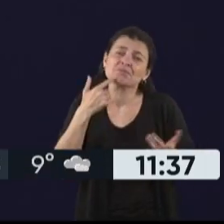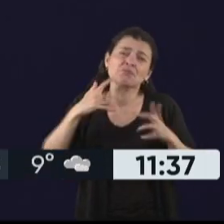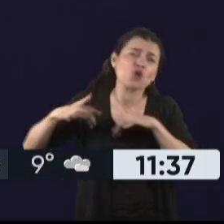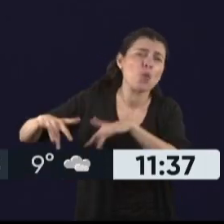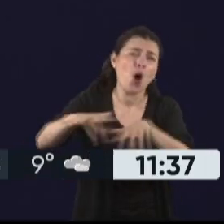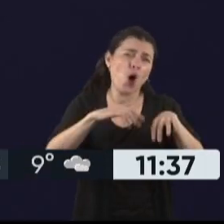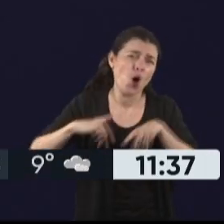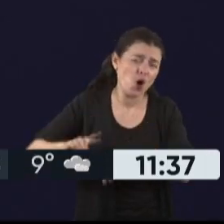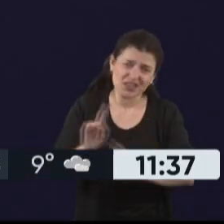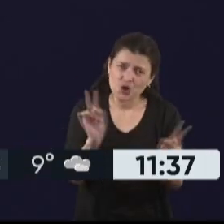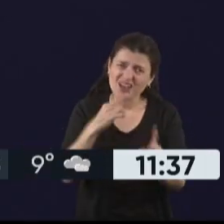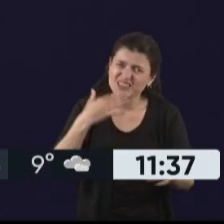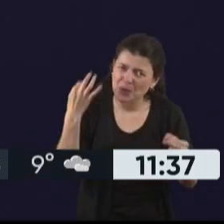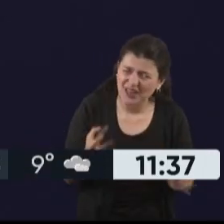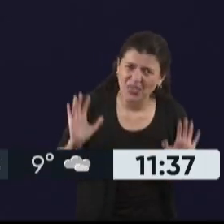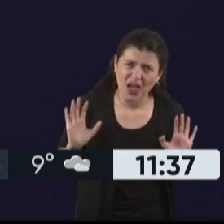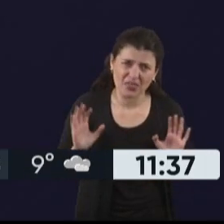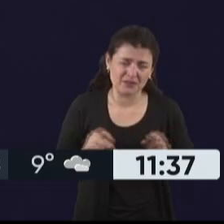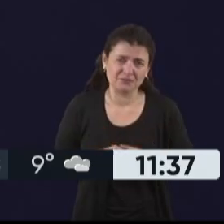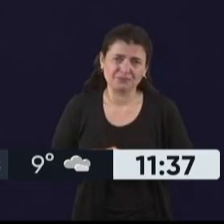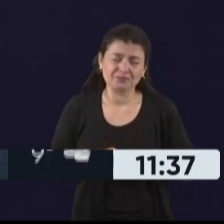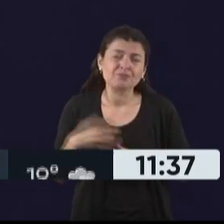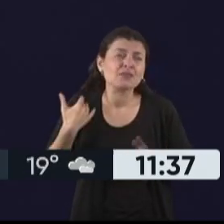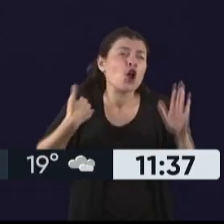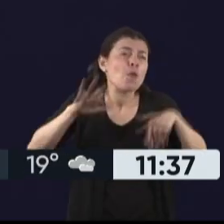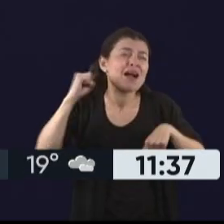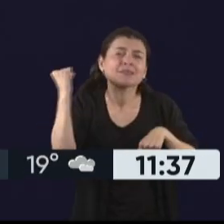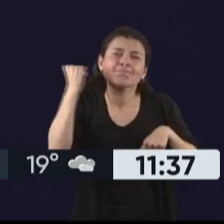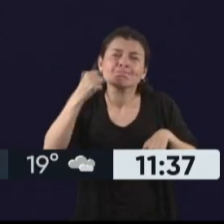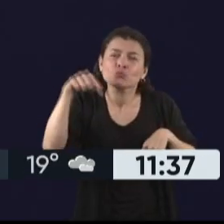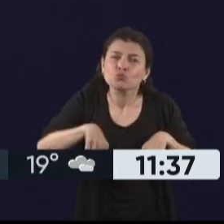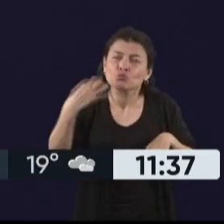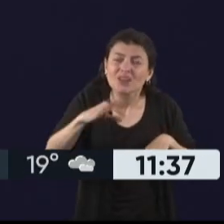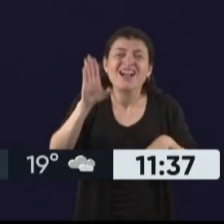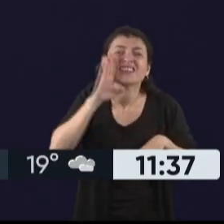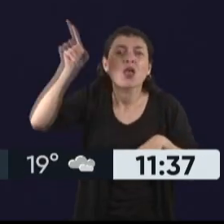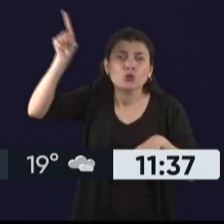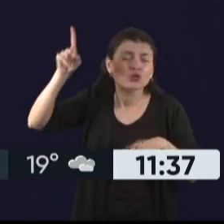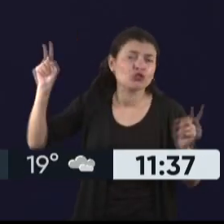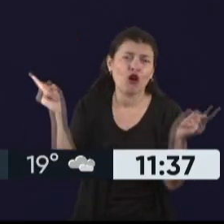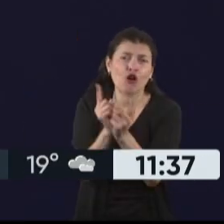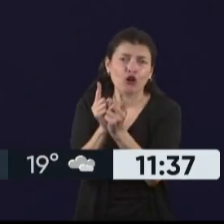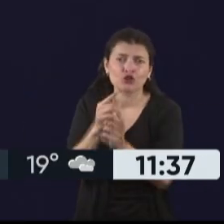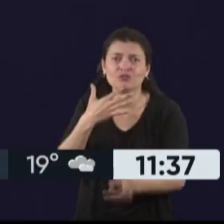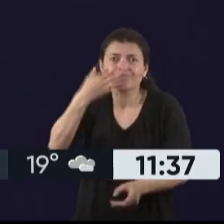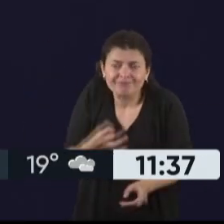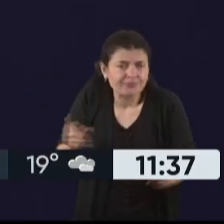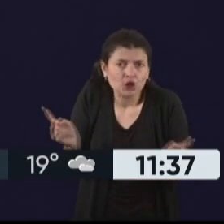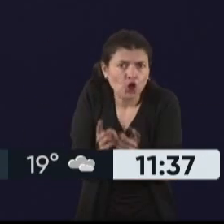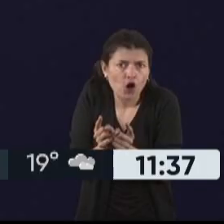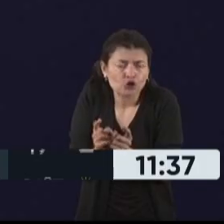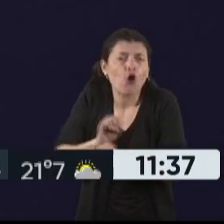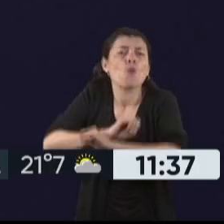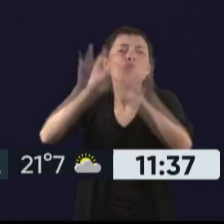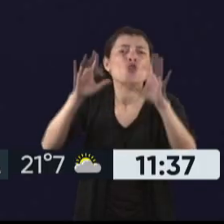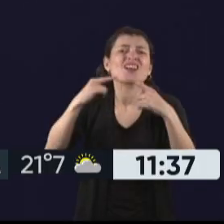habladurías y lo único que importa es que Estados Unidos efectivamente, en el tuit de Scott Bessent,